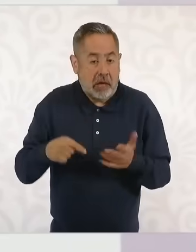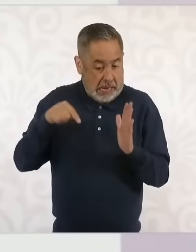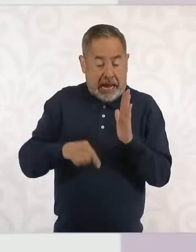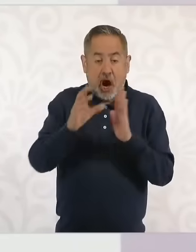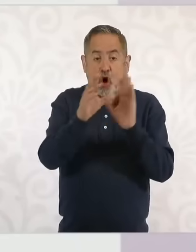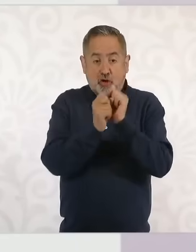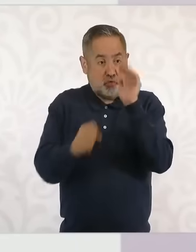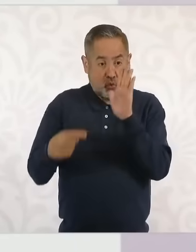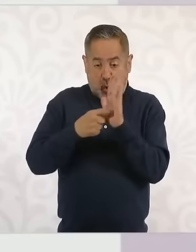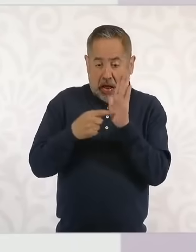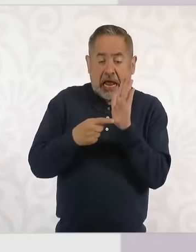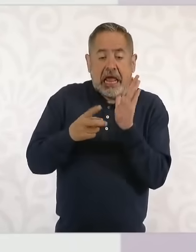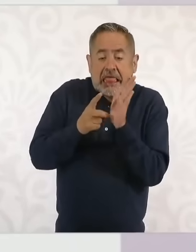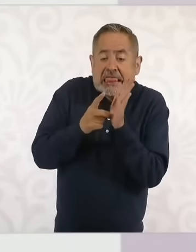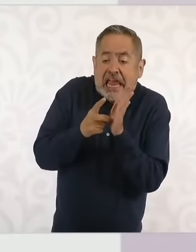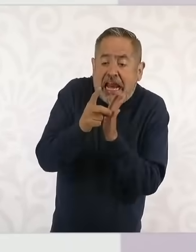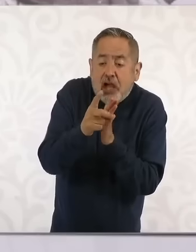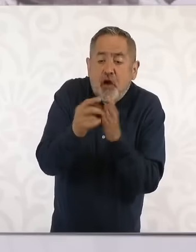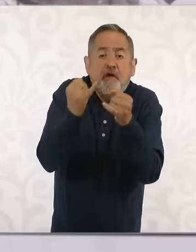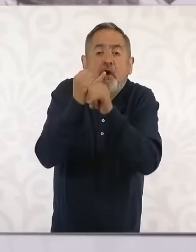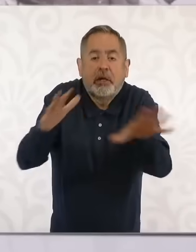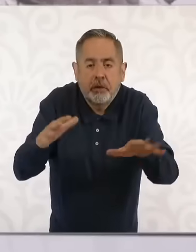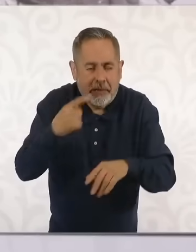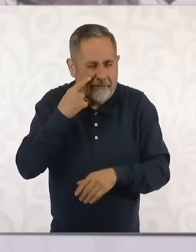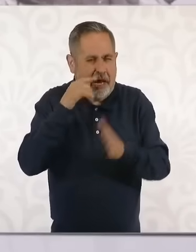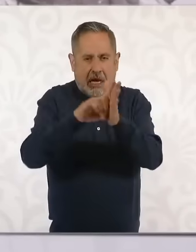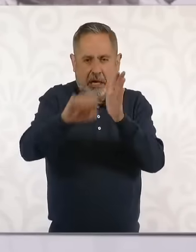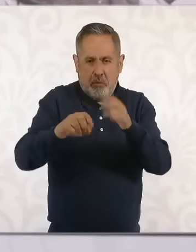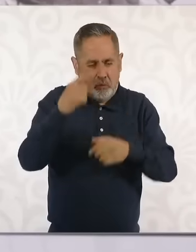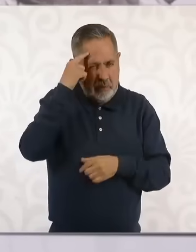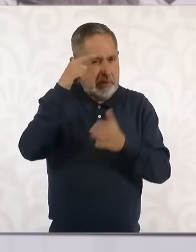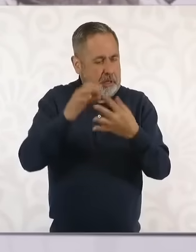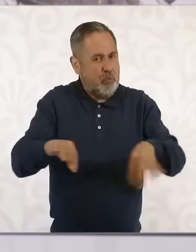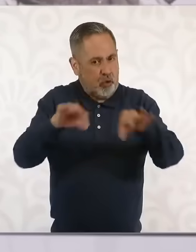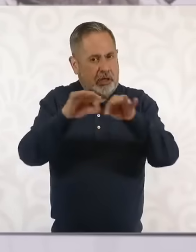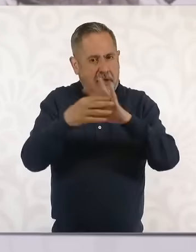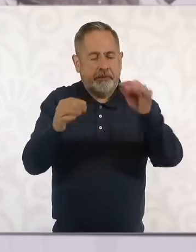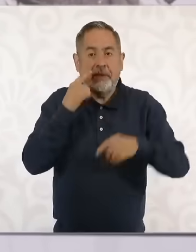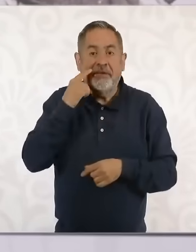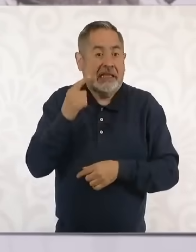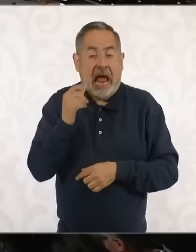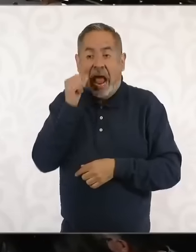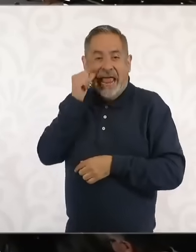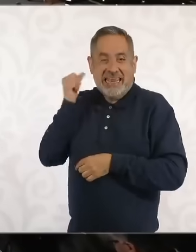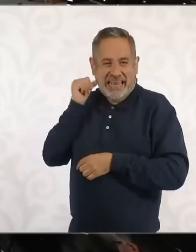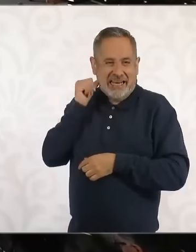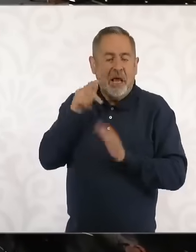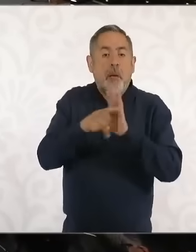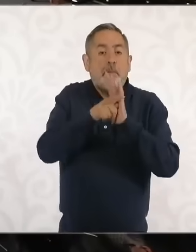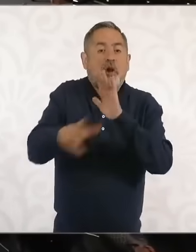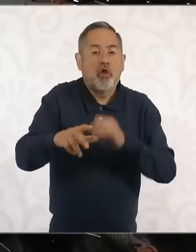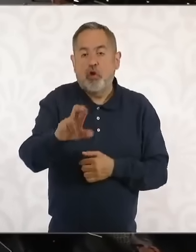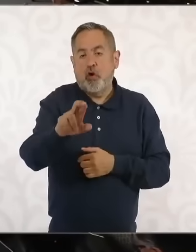en la Constitución. Miren, les voy a poner un ejemplo que me parece importante del Reforma de ayer.